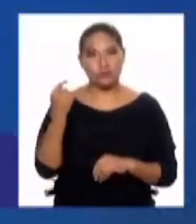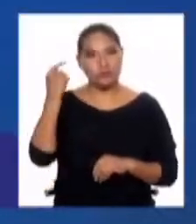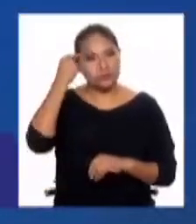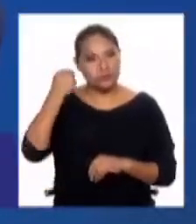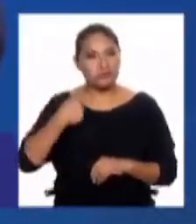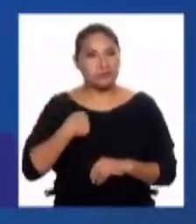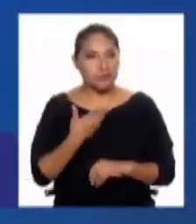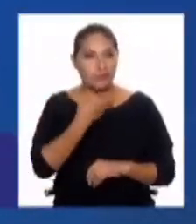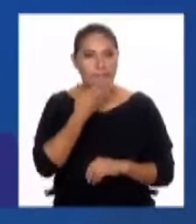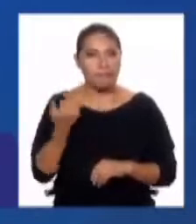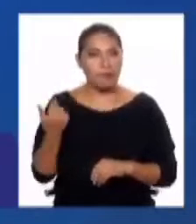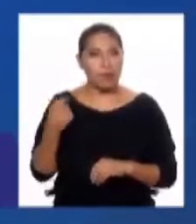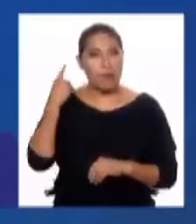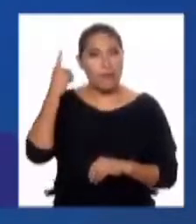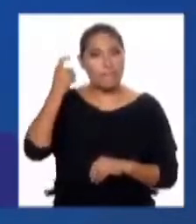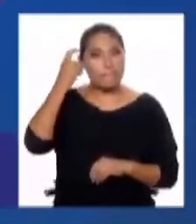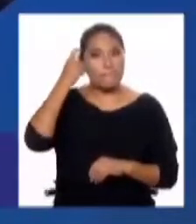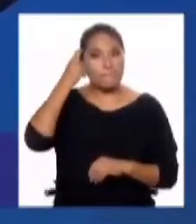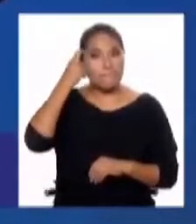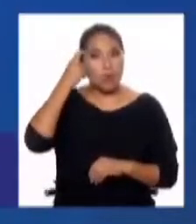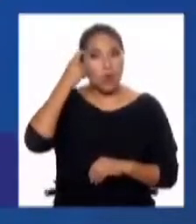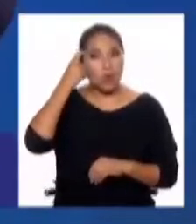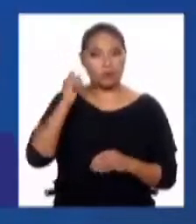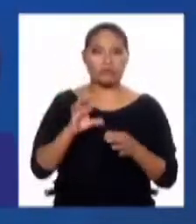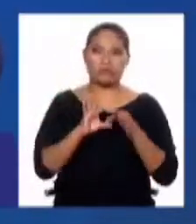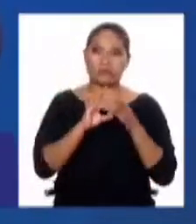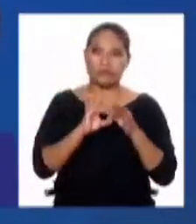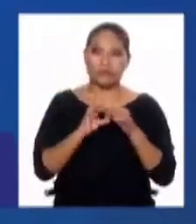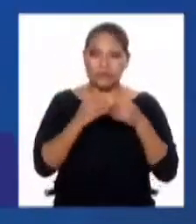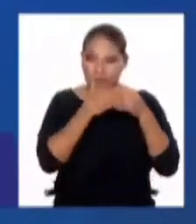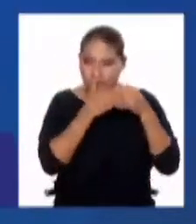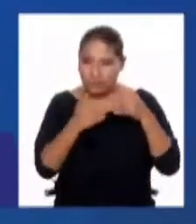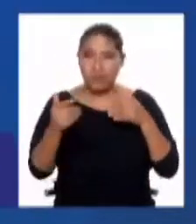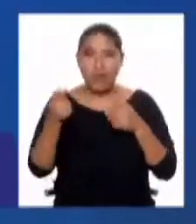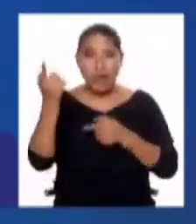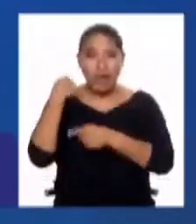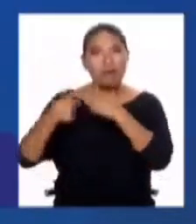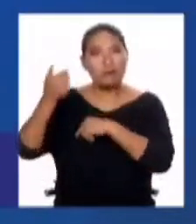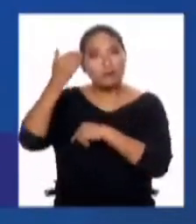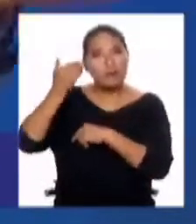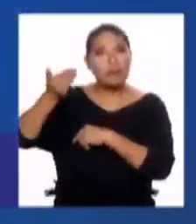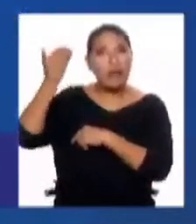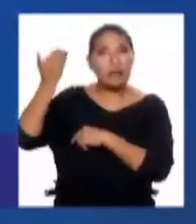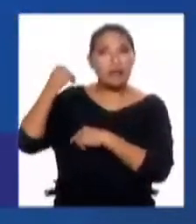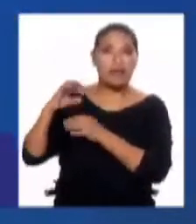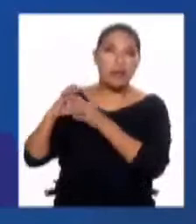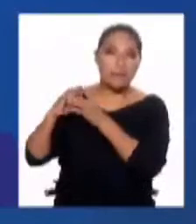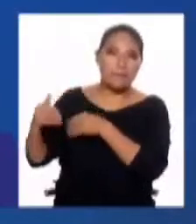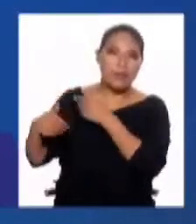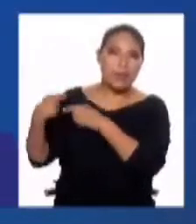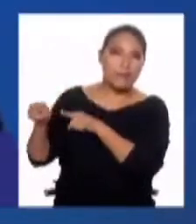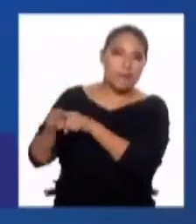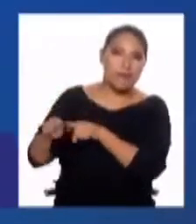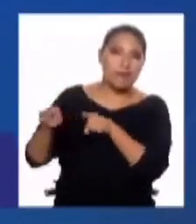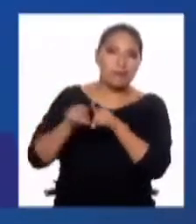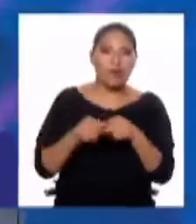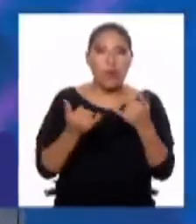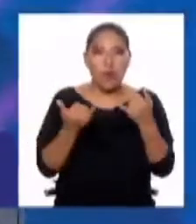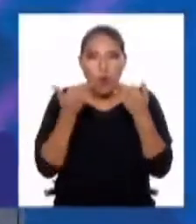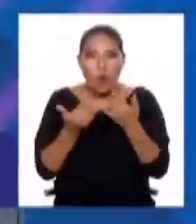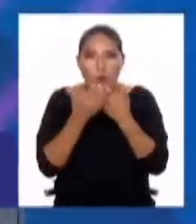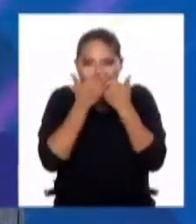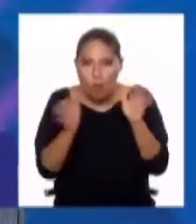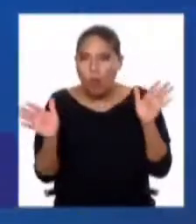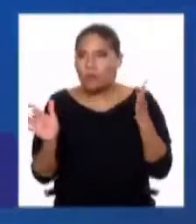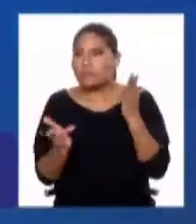que ayornarse. Los políticos viven en el pasado, no saben lo que está pasando en el mundo de hoy, en